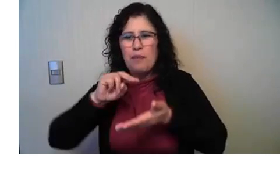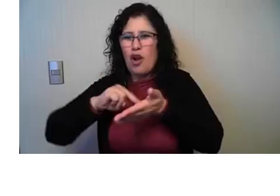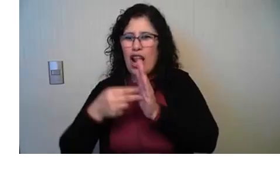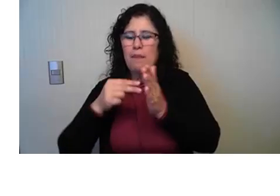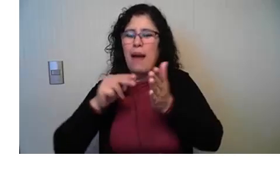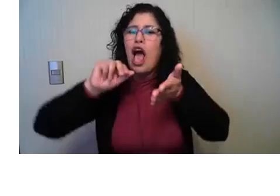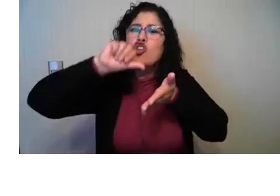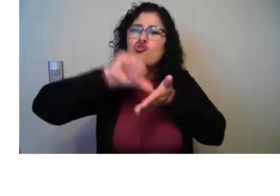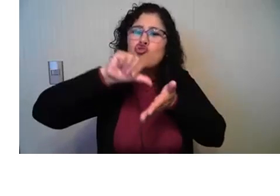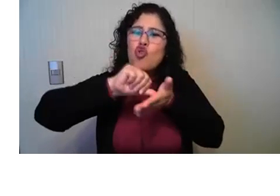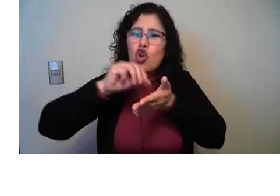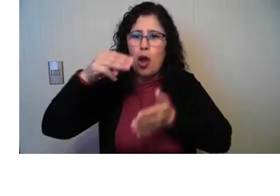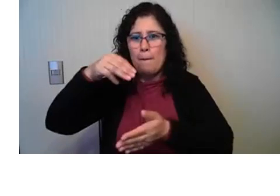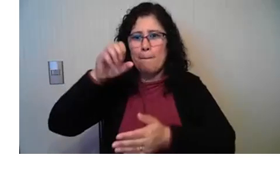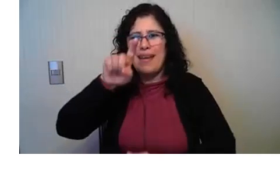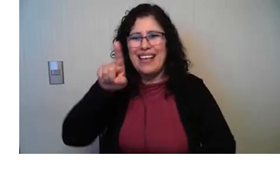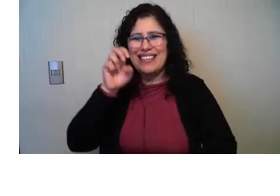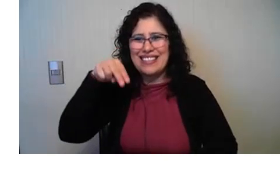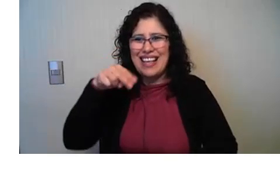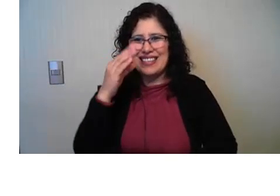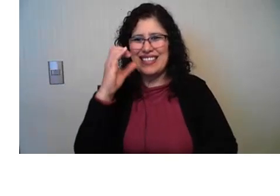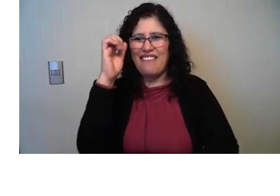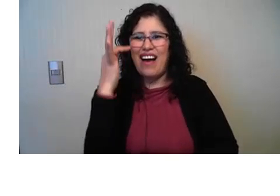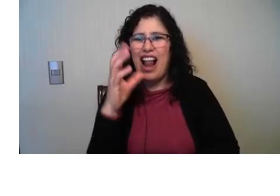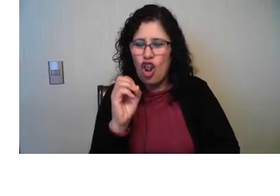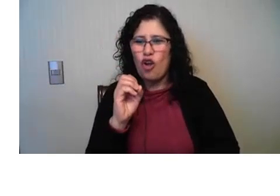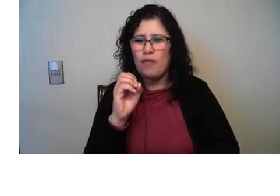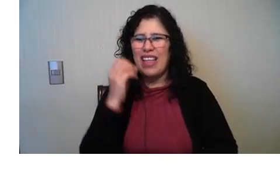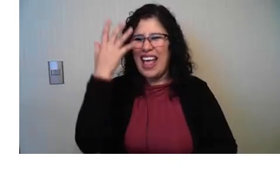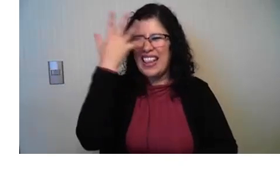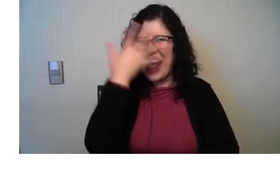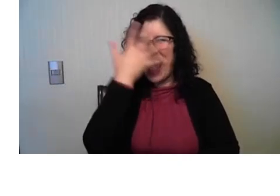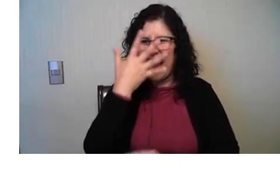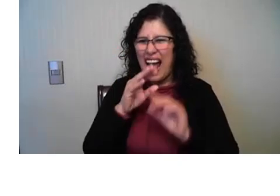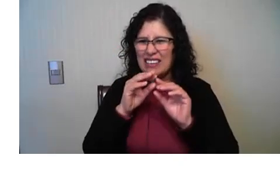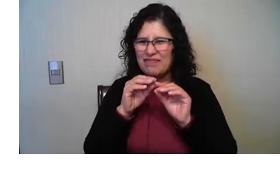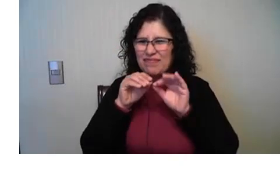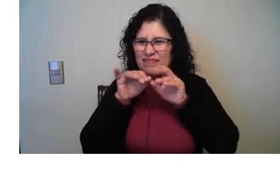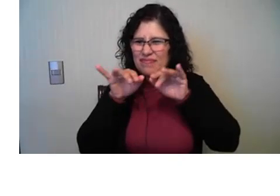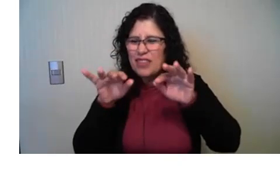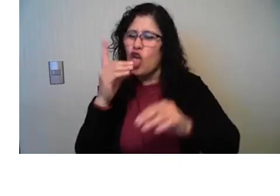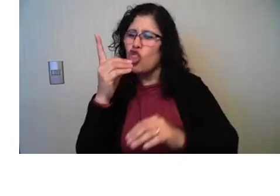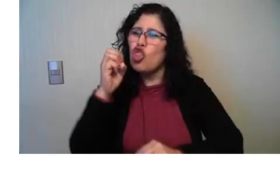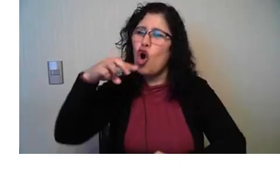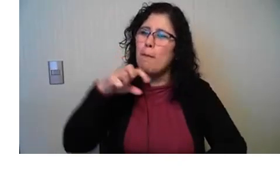Gracias, profe. sustancia negra que generan dopamina.